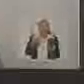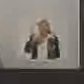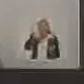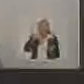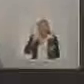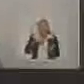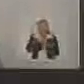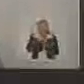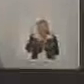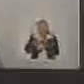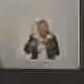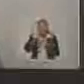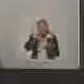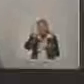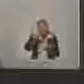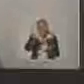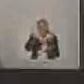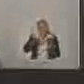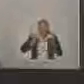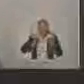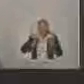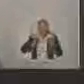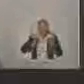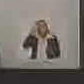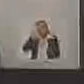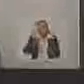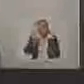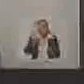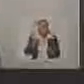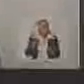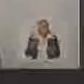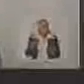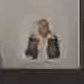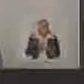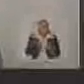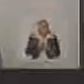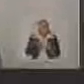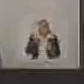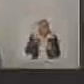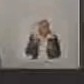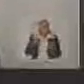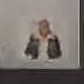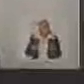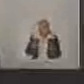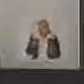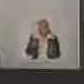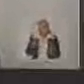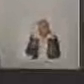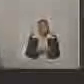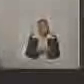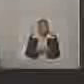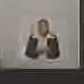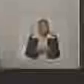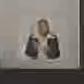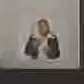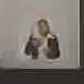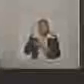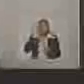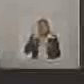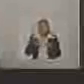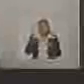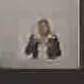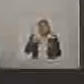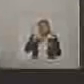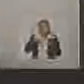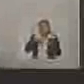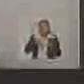que estés tranquilo sabiendo cómo y en qué se está gastando el presupuesto, será tarea primordial de mi gobierno. Vamos a